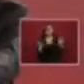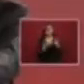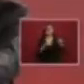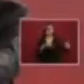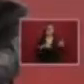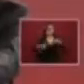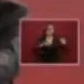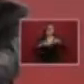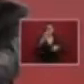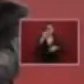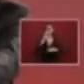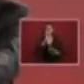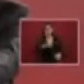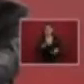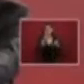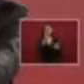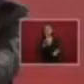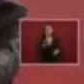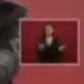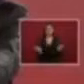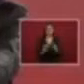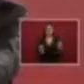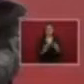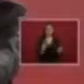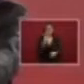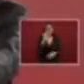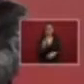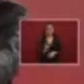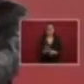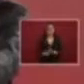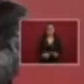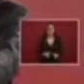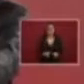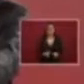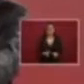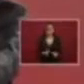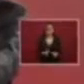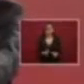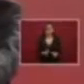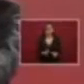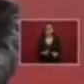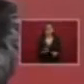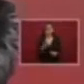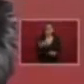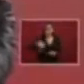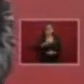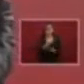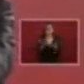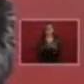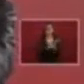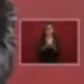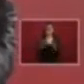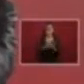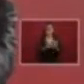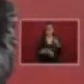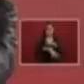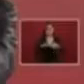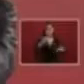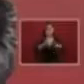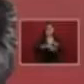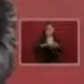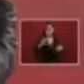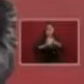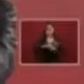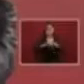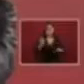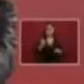que el presidente ha tenido como gran líder político, que es de cambiar el estado de ánimo de la gente, es muy positiva. Habrá que ver si efectivamente